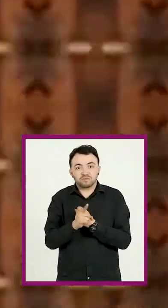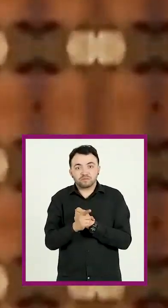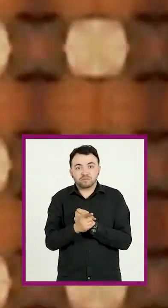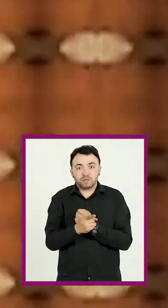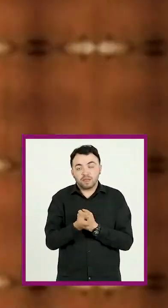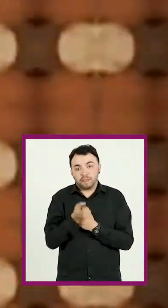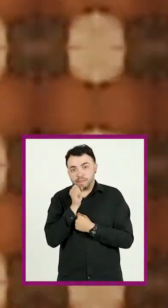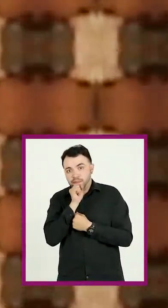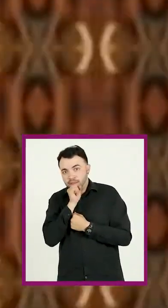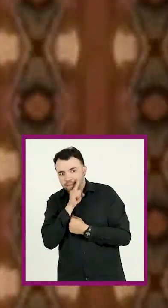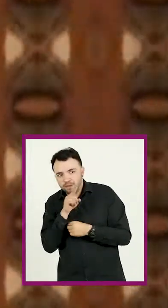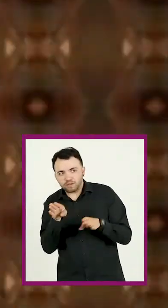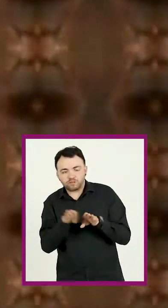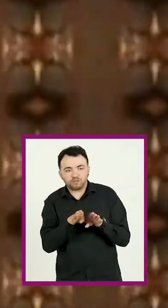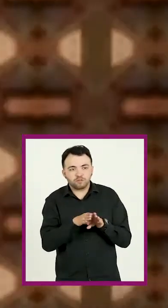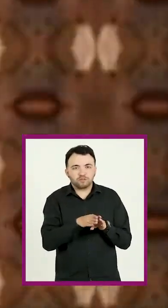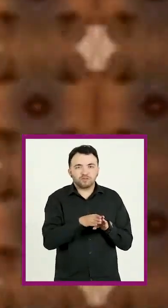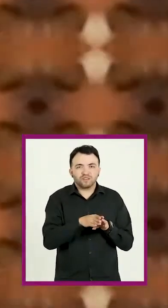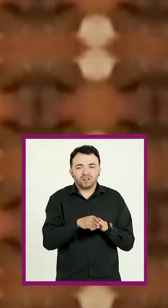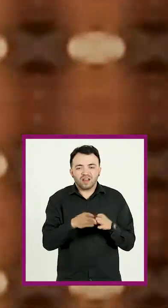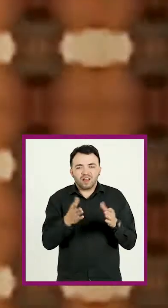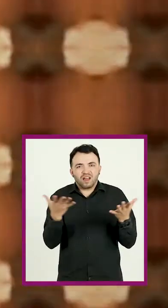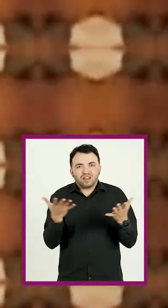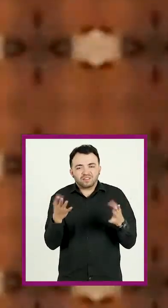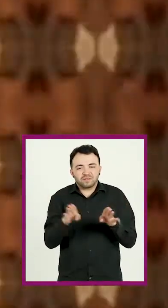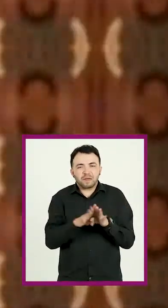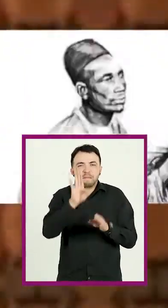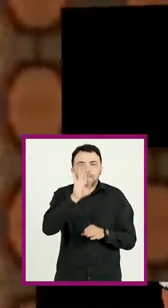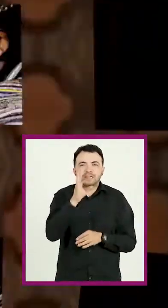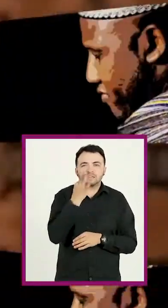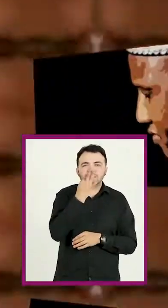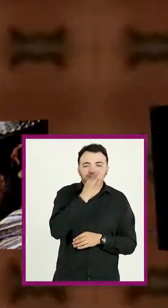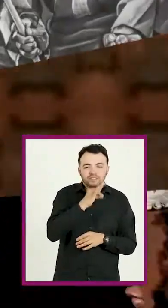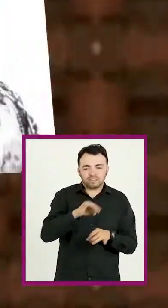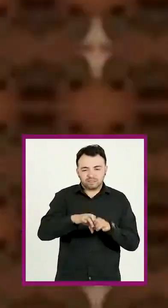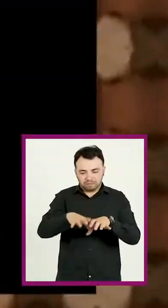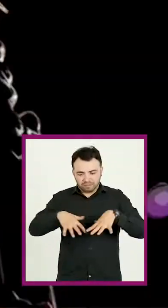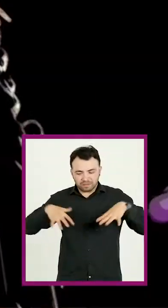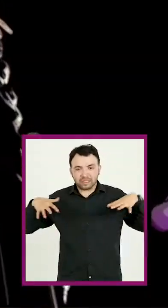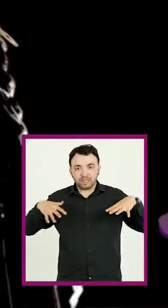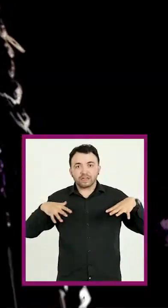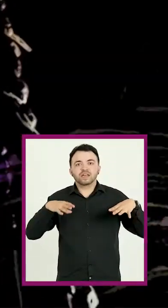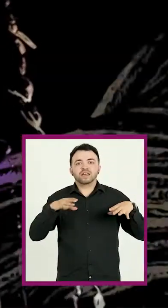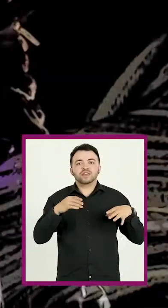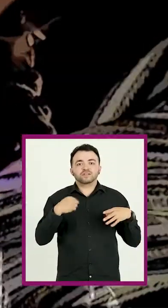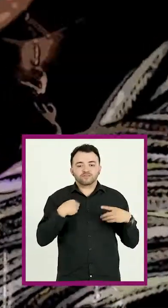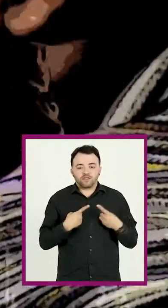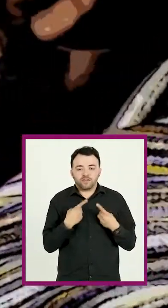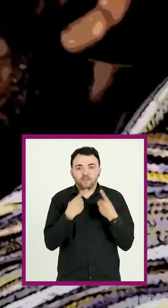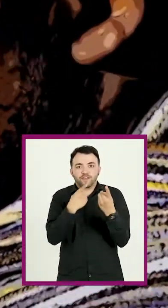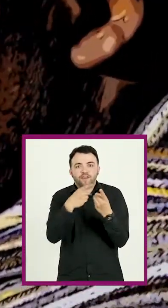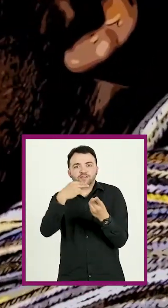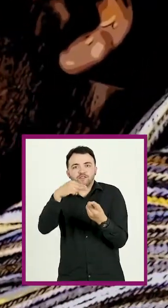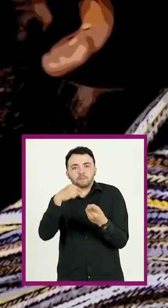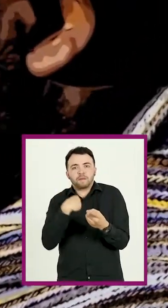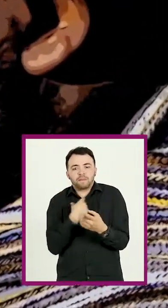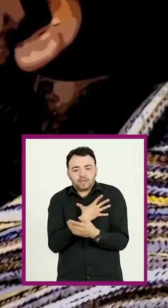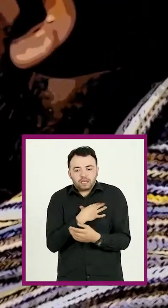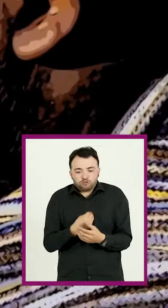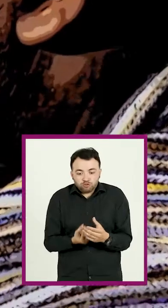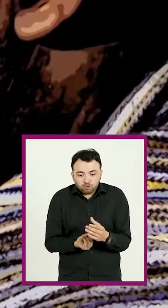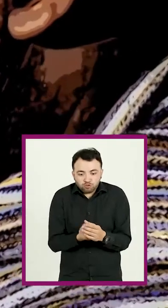las ceremonias para dar nombre a los bebés y las bodas. Con los avances tecnológicos y las